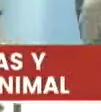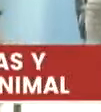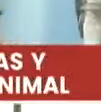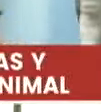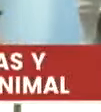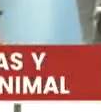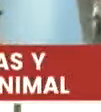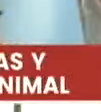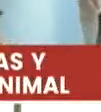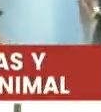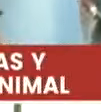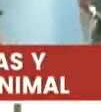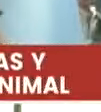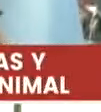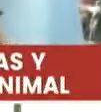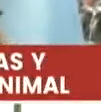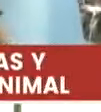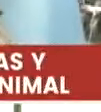procesar y